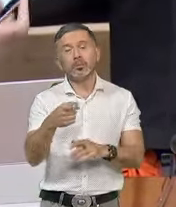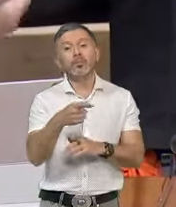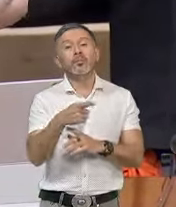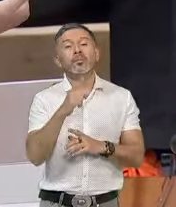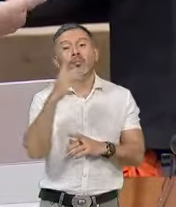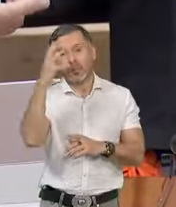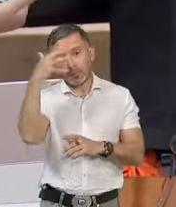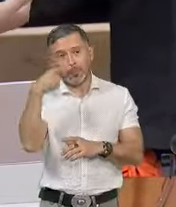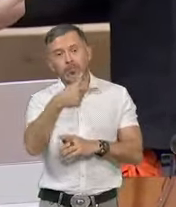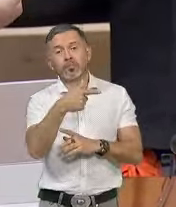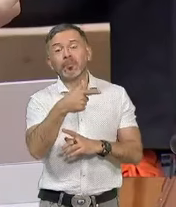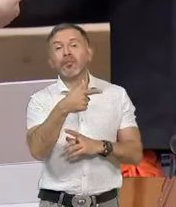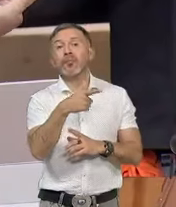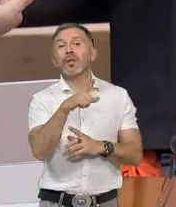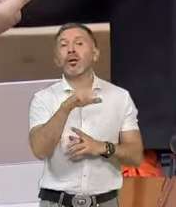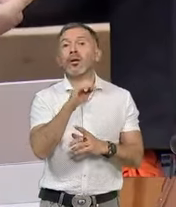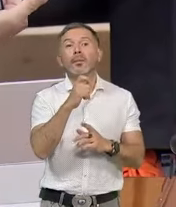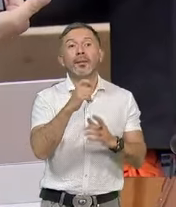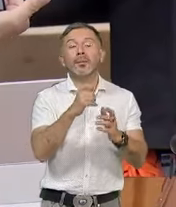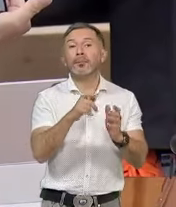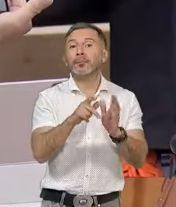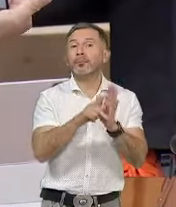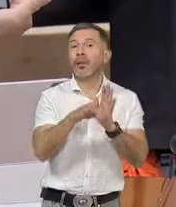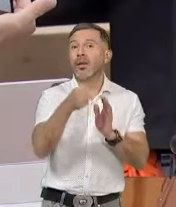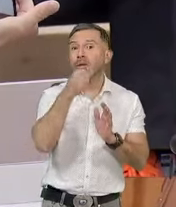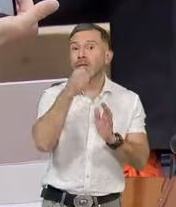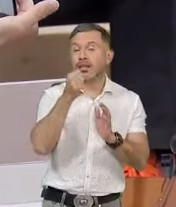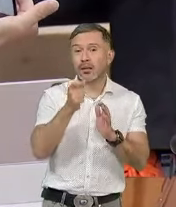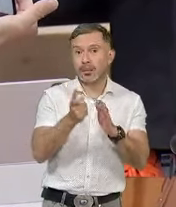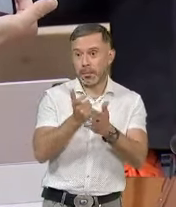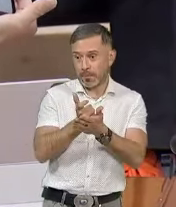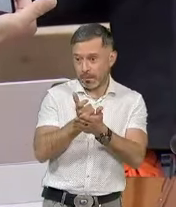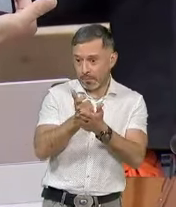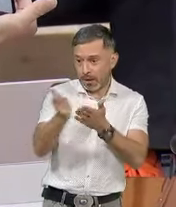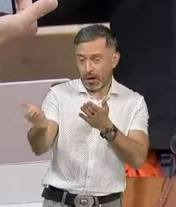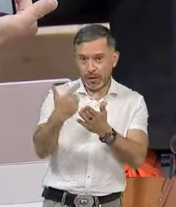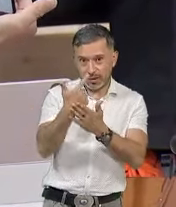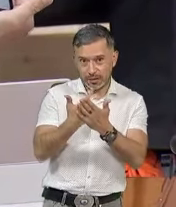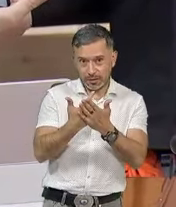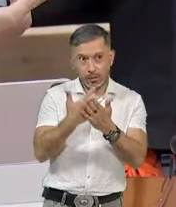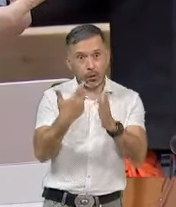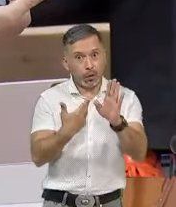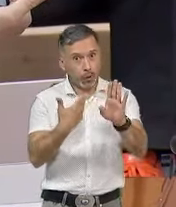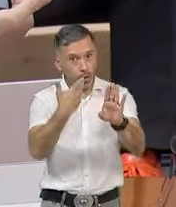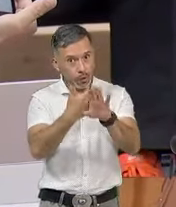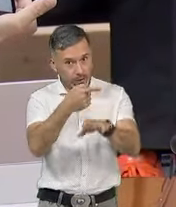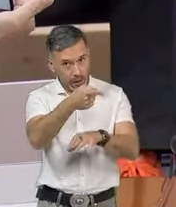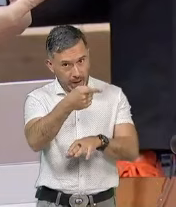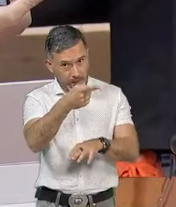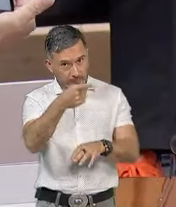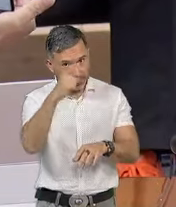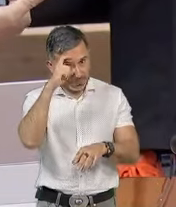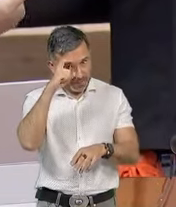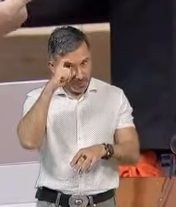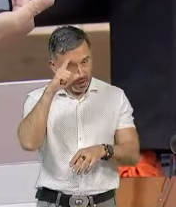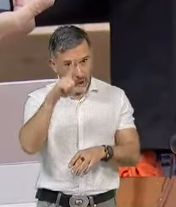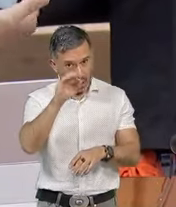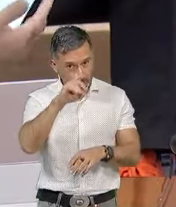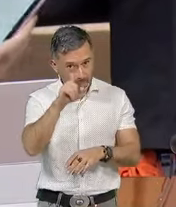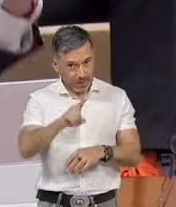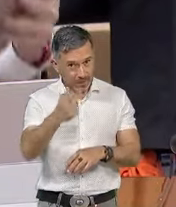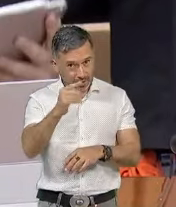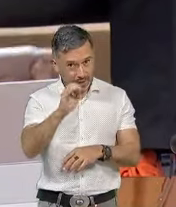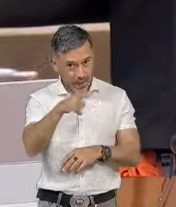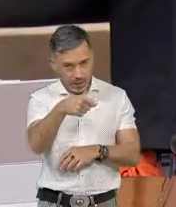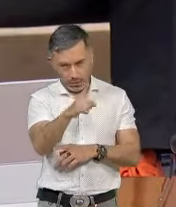pago a periodistas no es contra López gatel es contra Andrés Manuel López